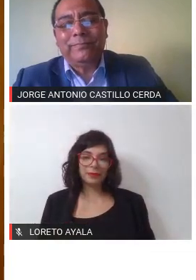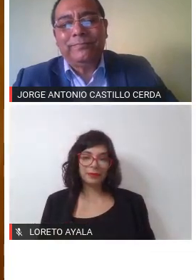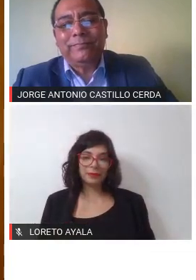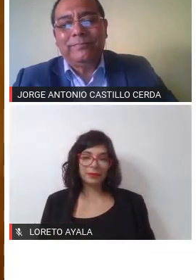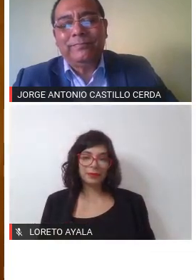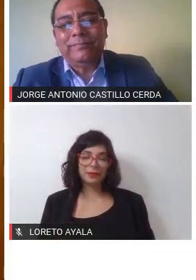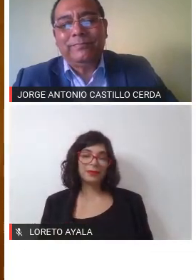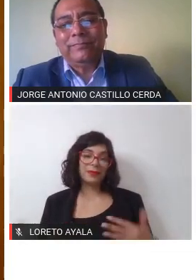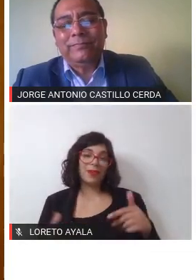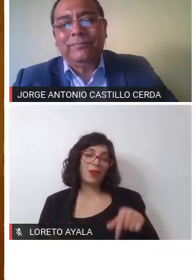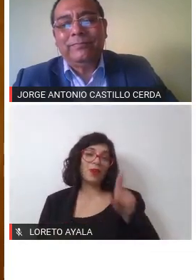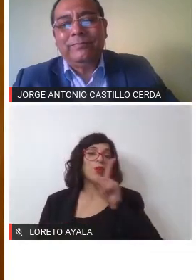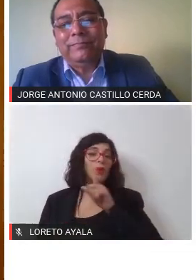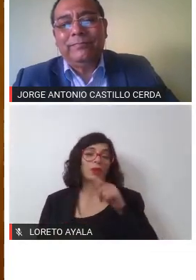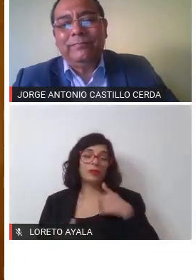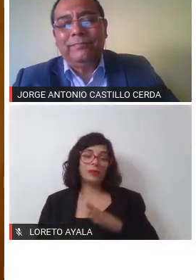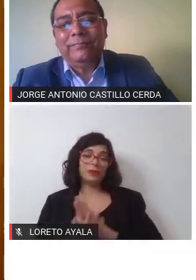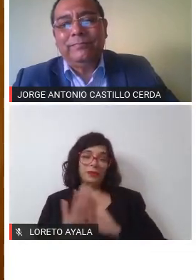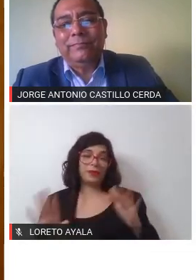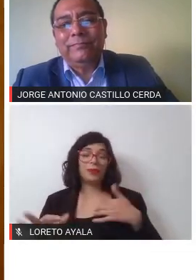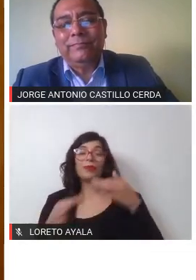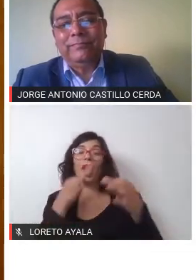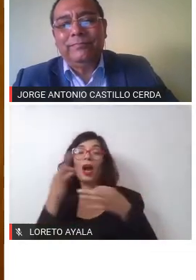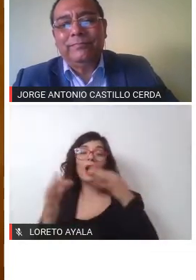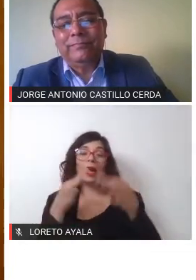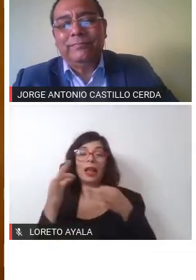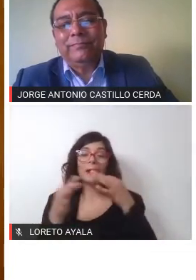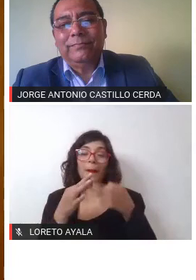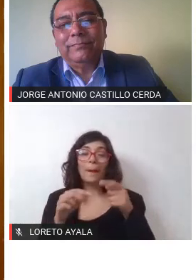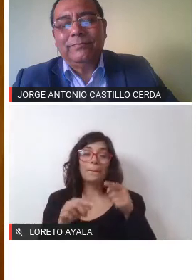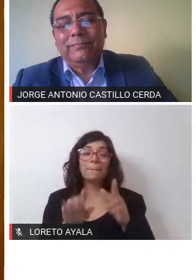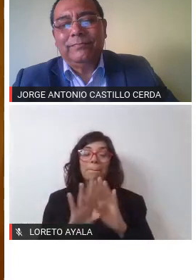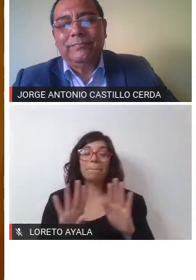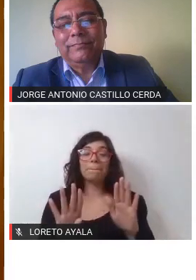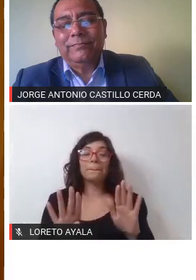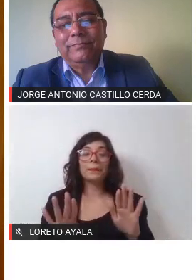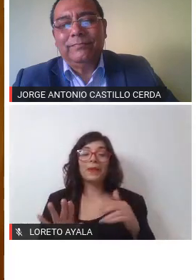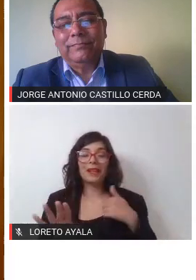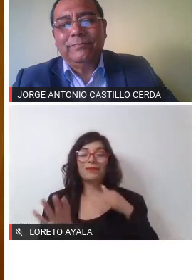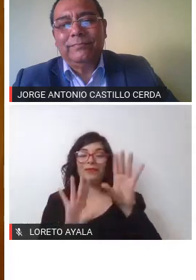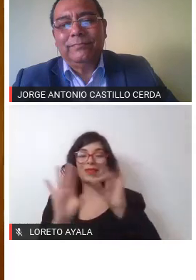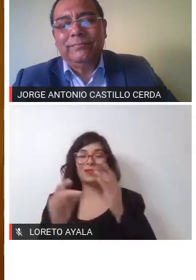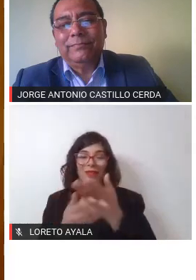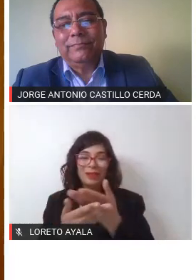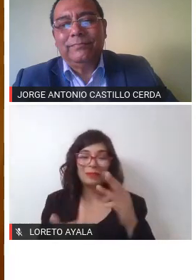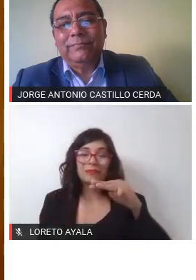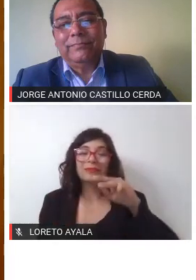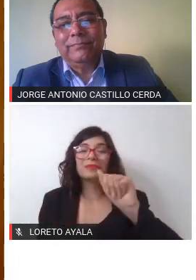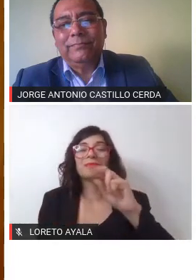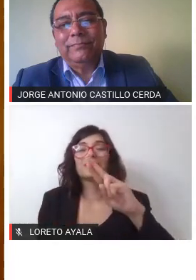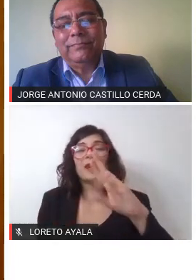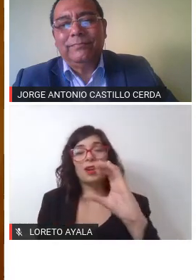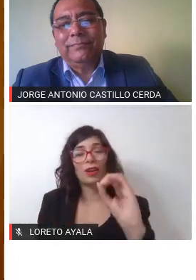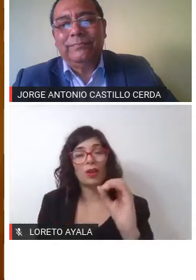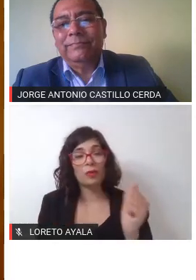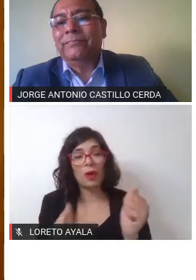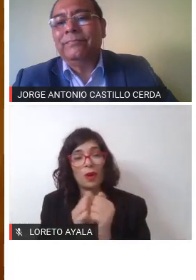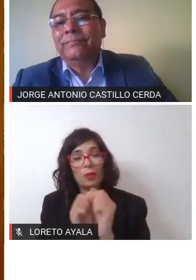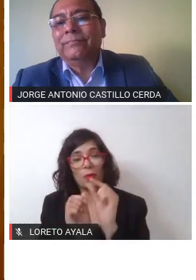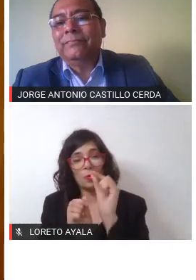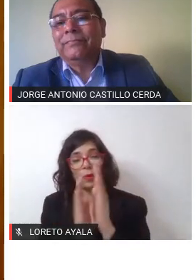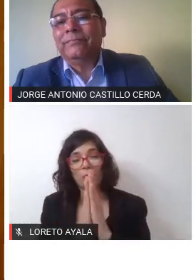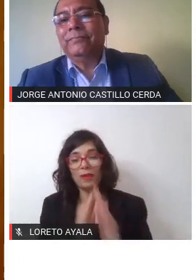La tarea mía ya es cerrar, contarles que, y en eso lo voy a invitar a Marco. Marco, ¿puedes acompañarnos un ratito?